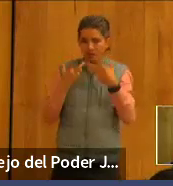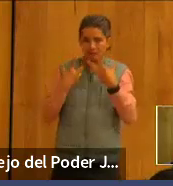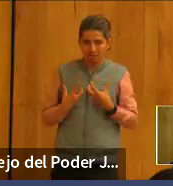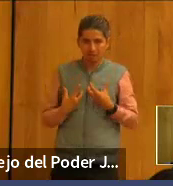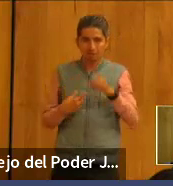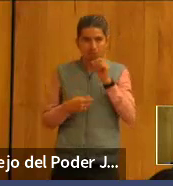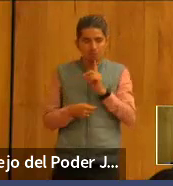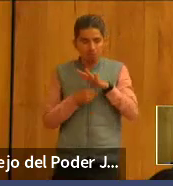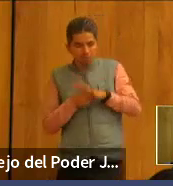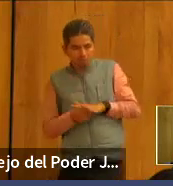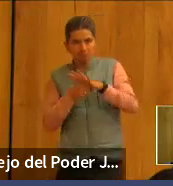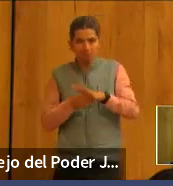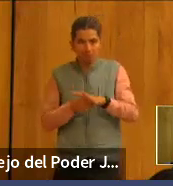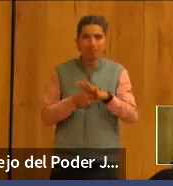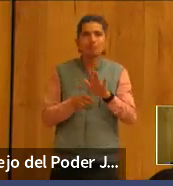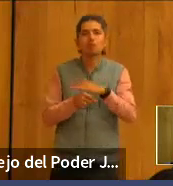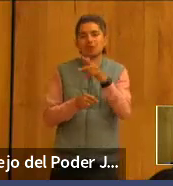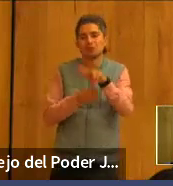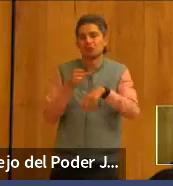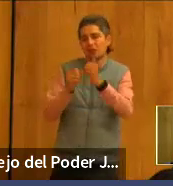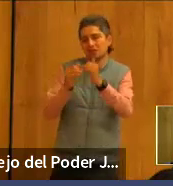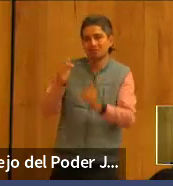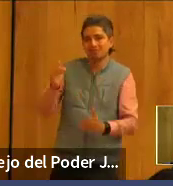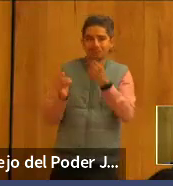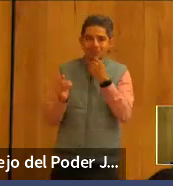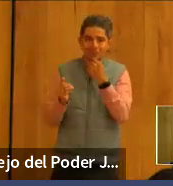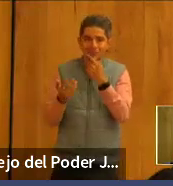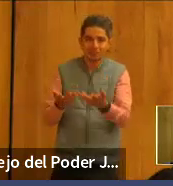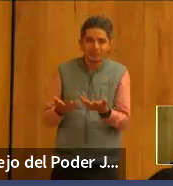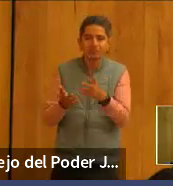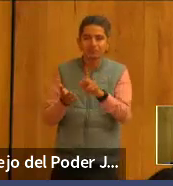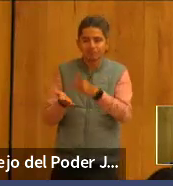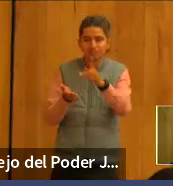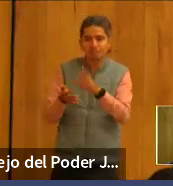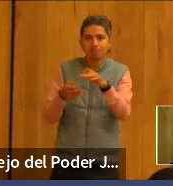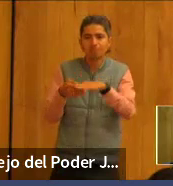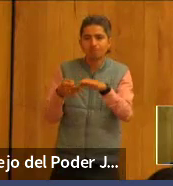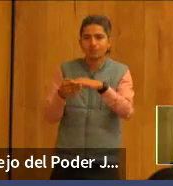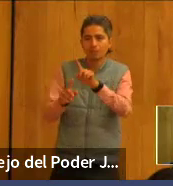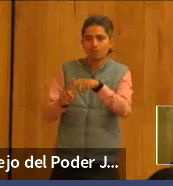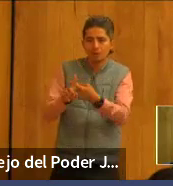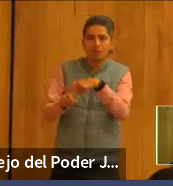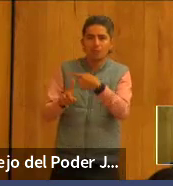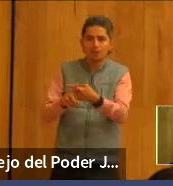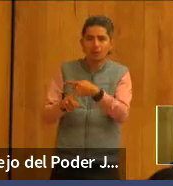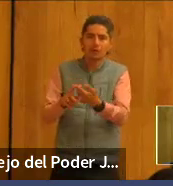la víctima a su agresor por su minoría de edad, por el contexto previo de reiteración de violaciones, y